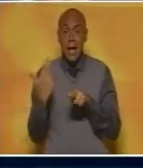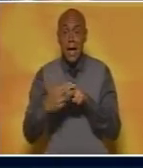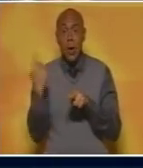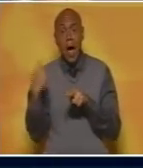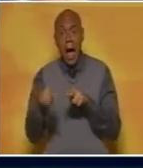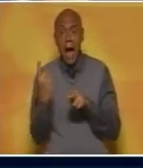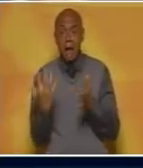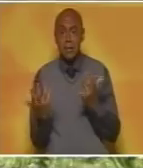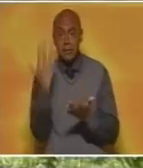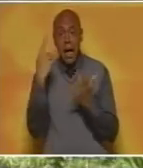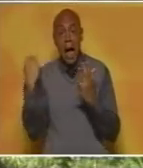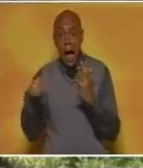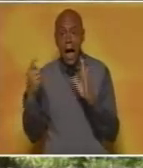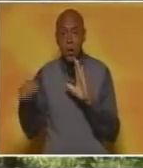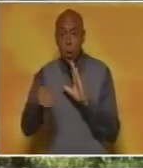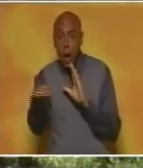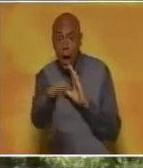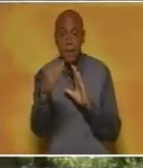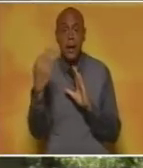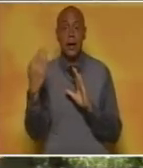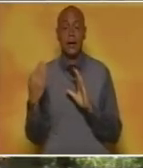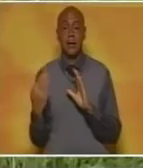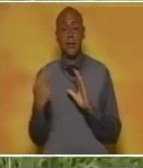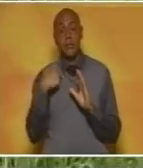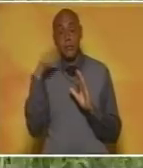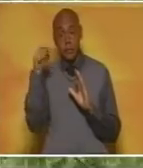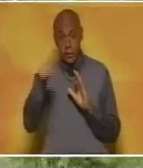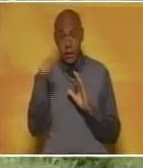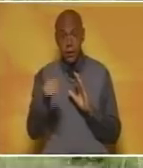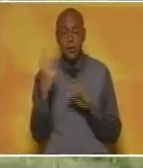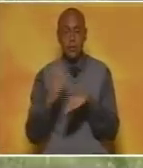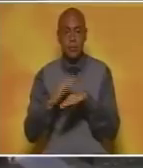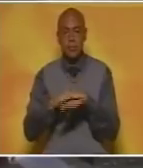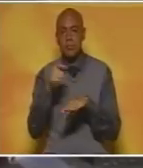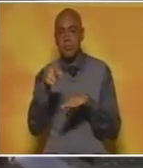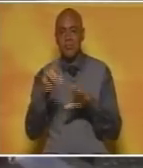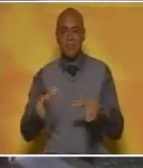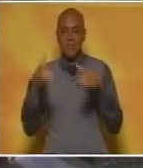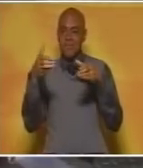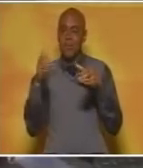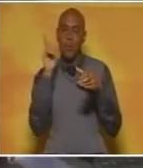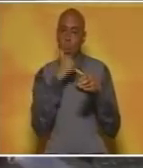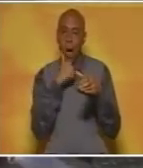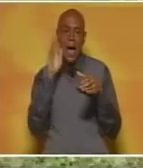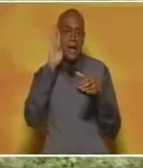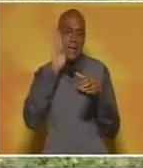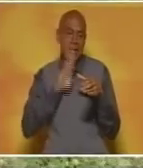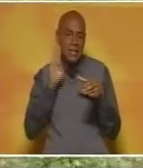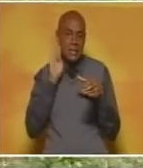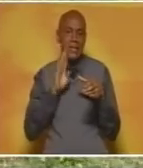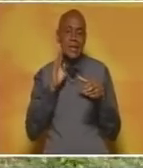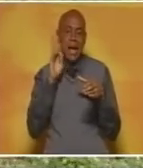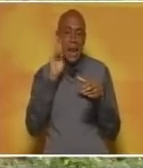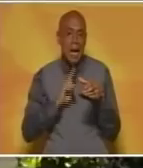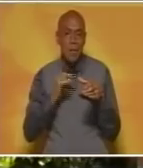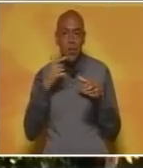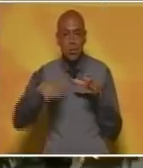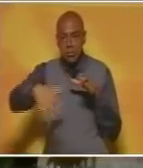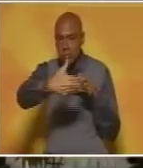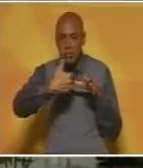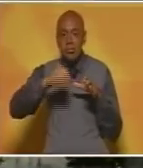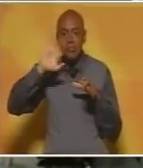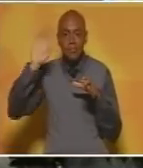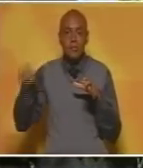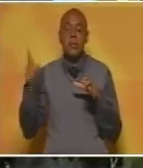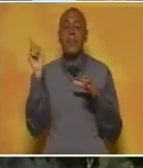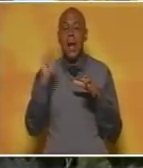hay es monte y culebra. Afirman que el tanque donde se surten de agua no es saneado desde hace varios años. Por otro lado, piden